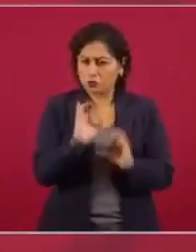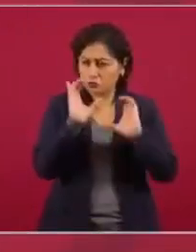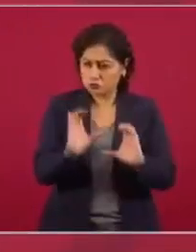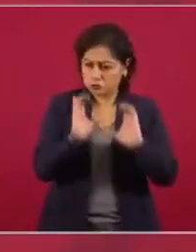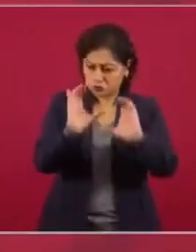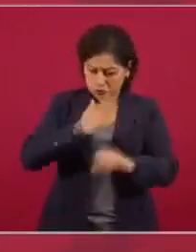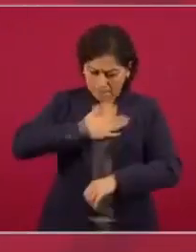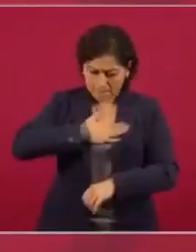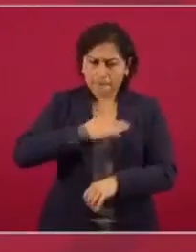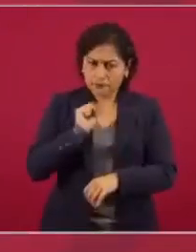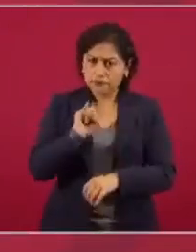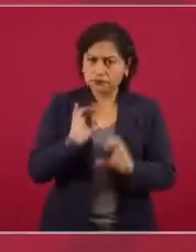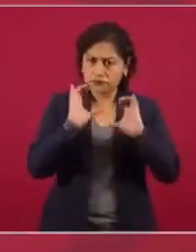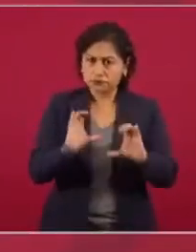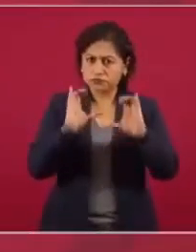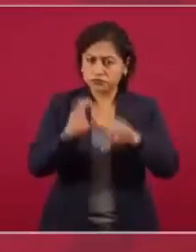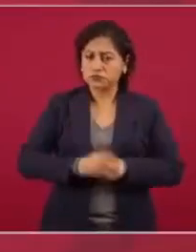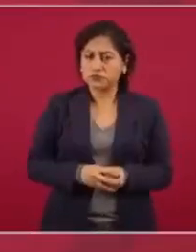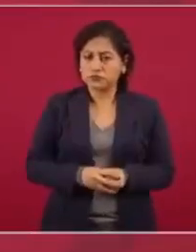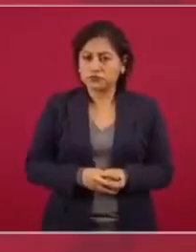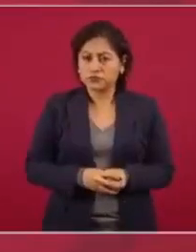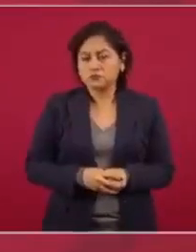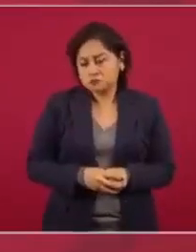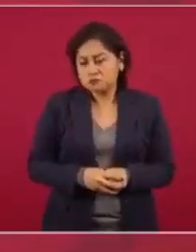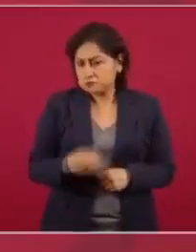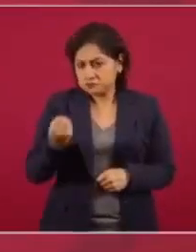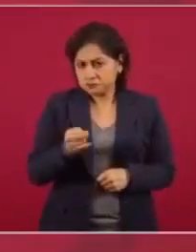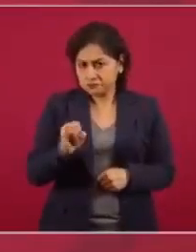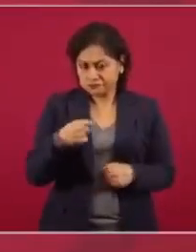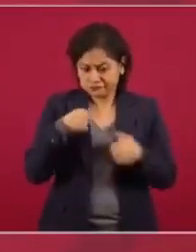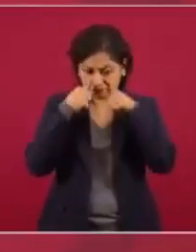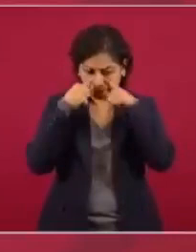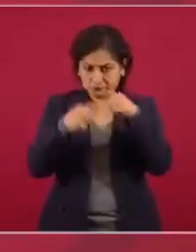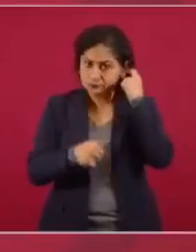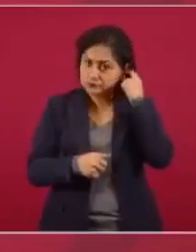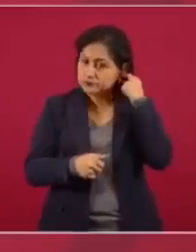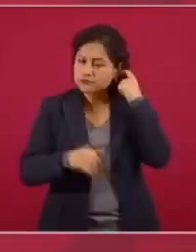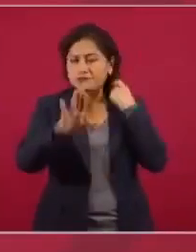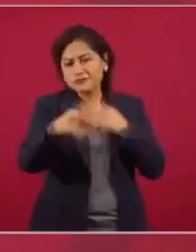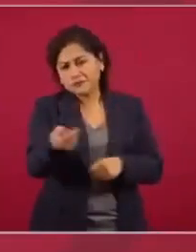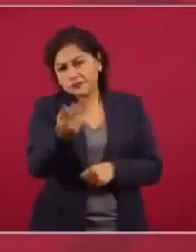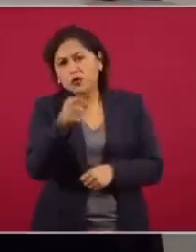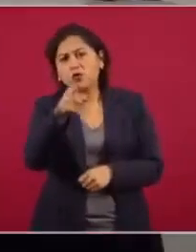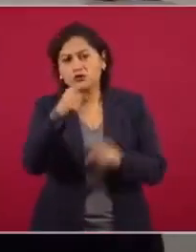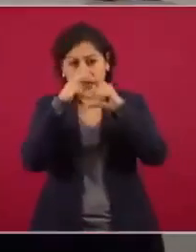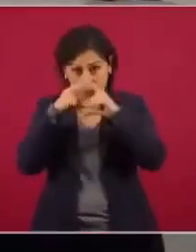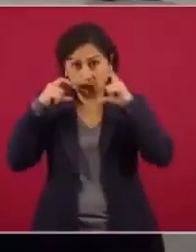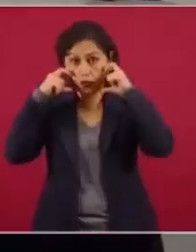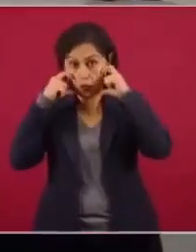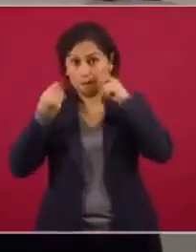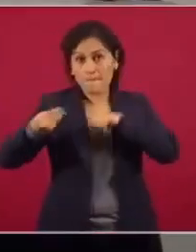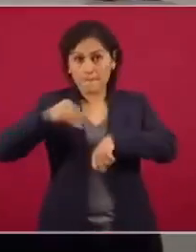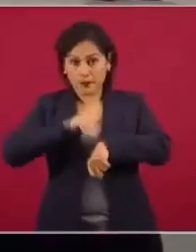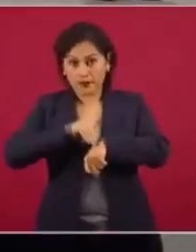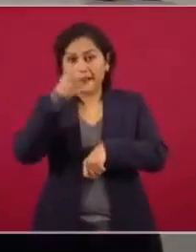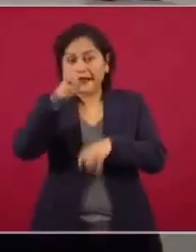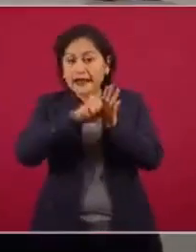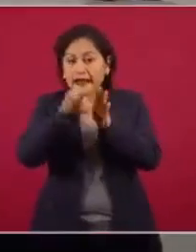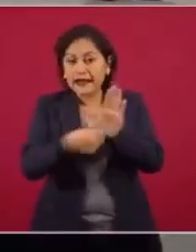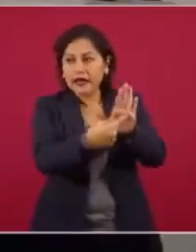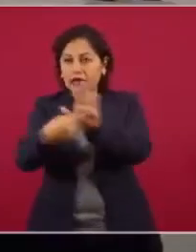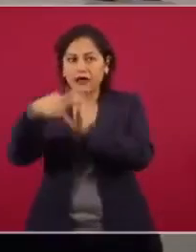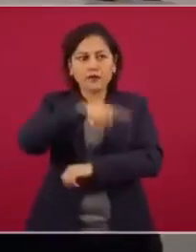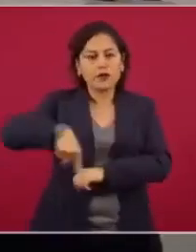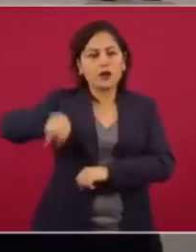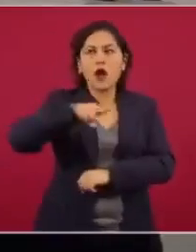mi precaución, actúo de manera precavida. ¿Pero no cree usted que si usara el cubrebocas sería como un ejemplo para los demás ciudadanos?